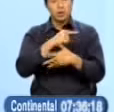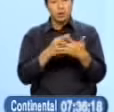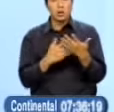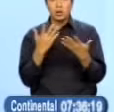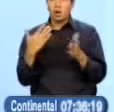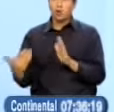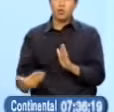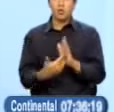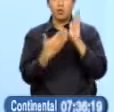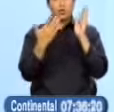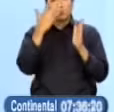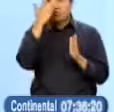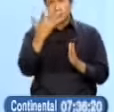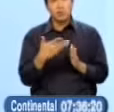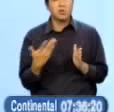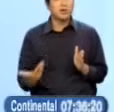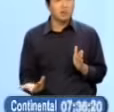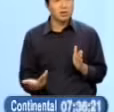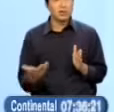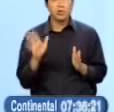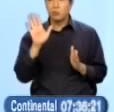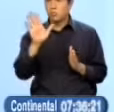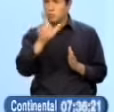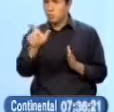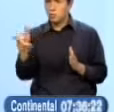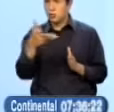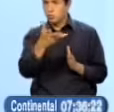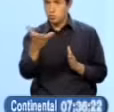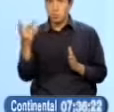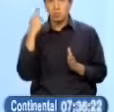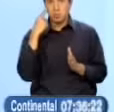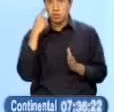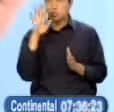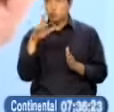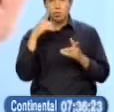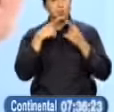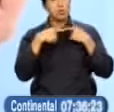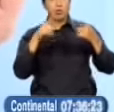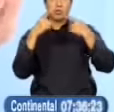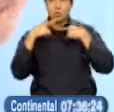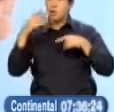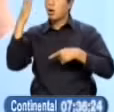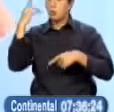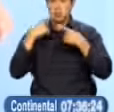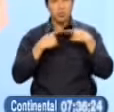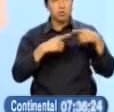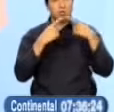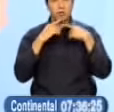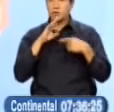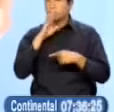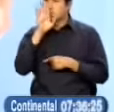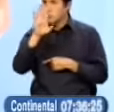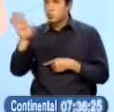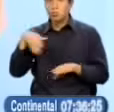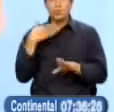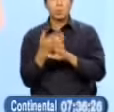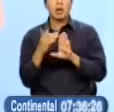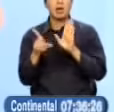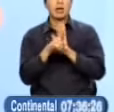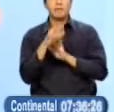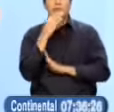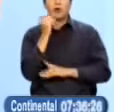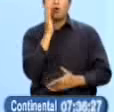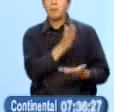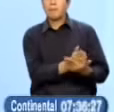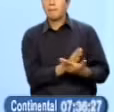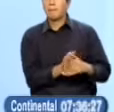siendo atacada porque carlos porque este tipo de personas y vamos a revisar sus pronunciamientos históricos siempre han planteado que la mejor ley es la que no existe